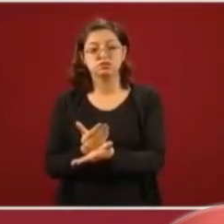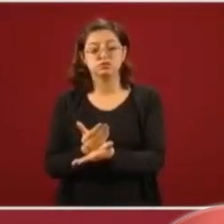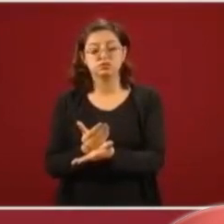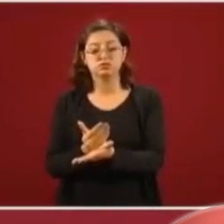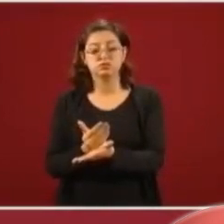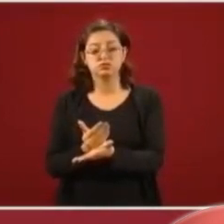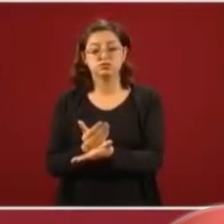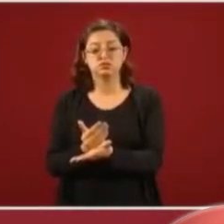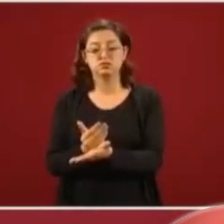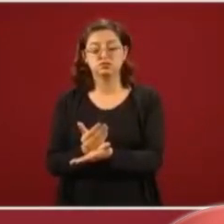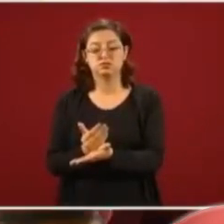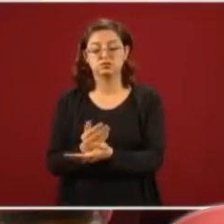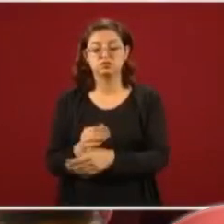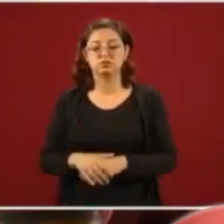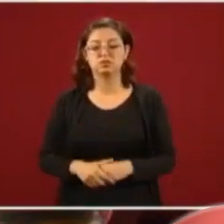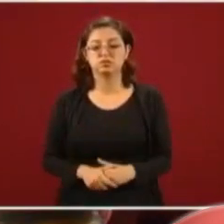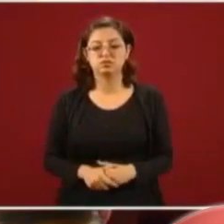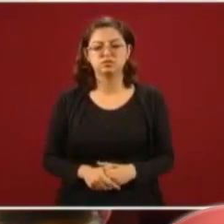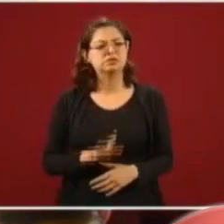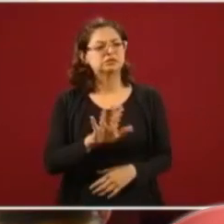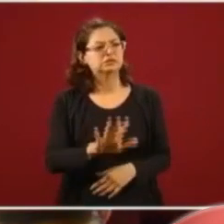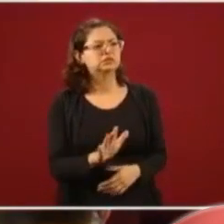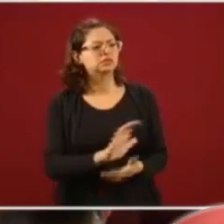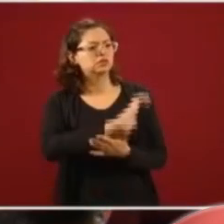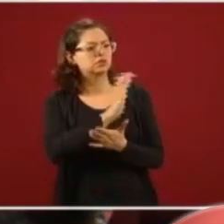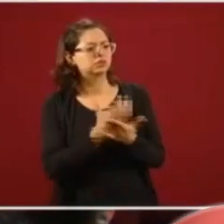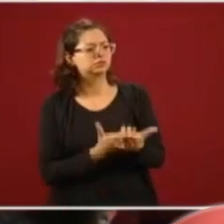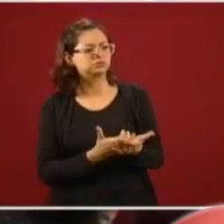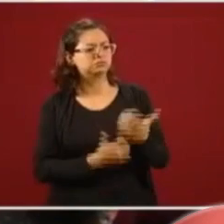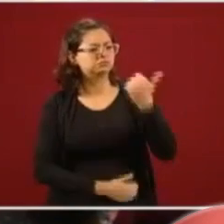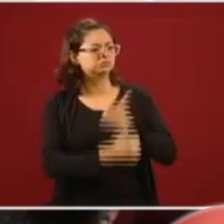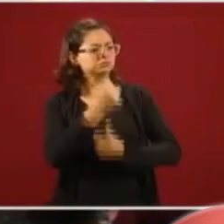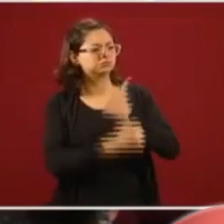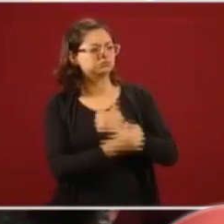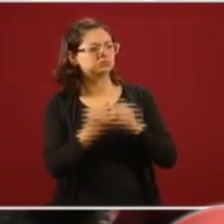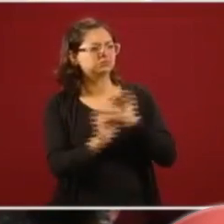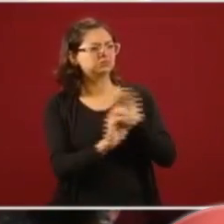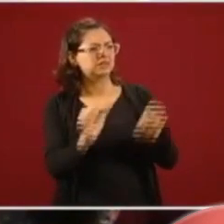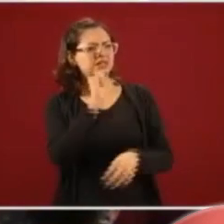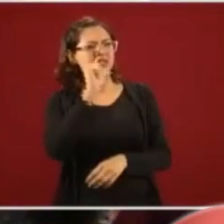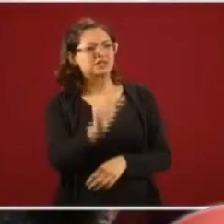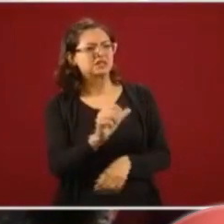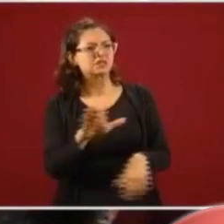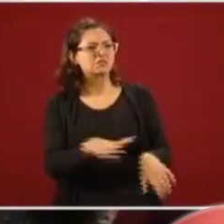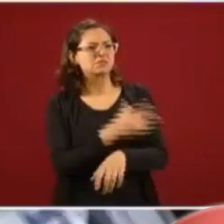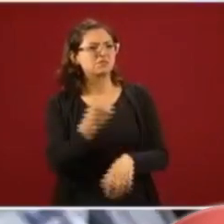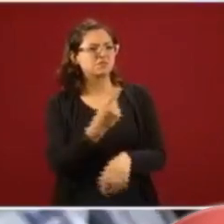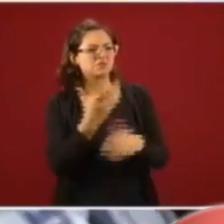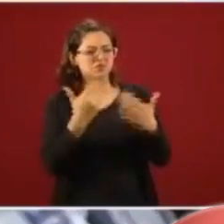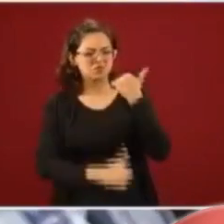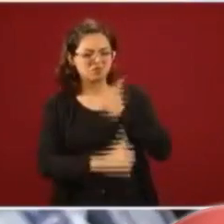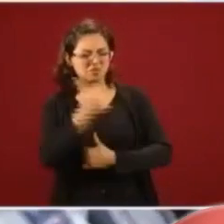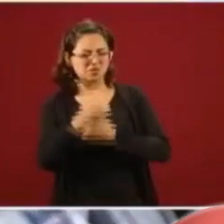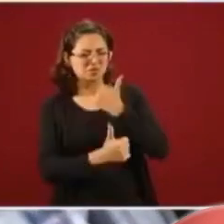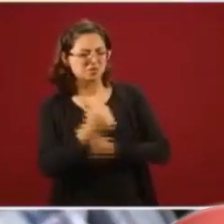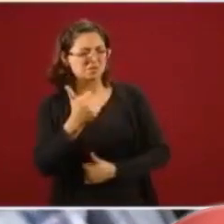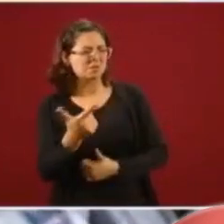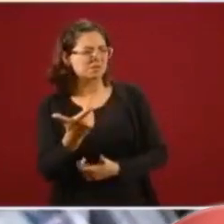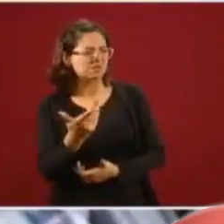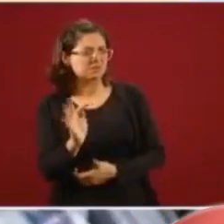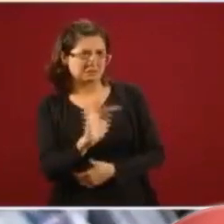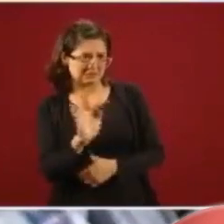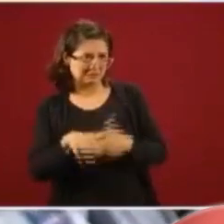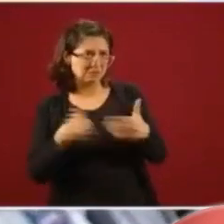Y lo de los contratos sin licitación, presidente, porque sin licitación tenemos miedo de que se repita lo mismo, pues,